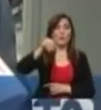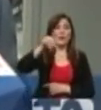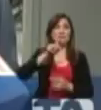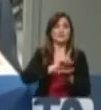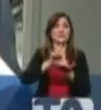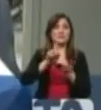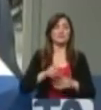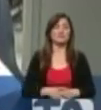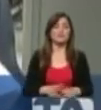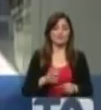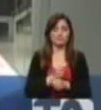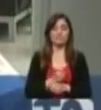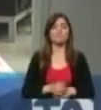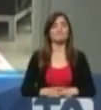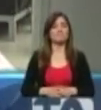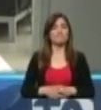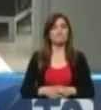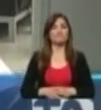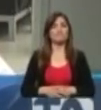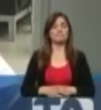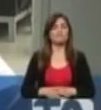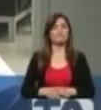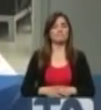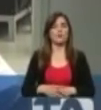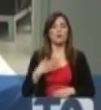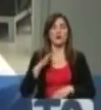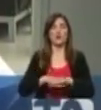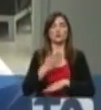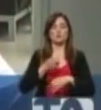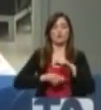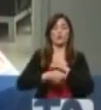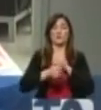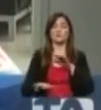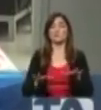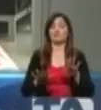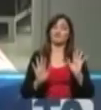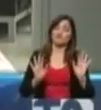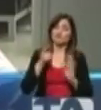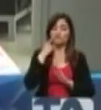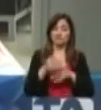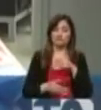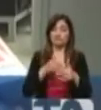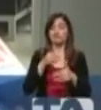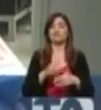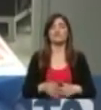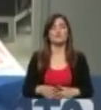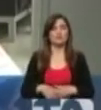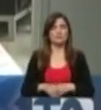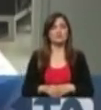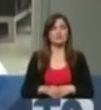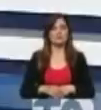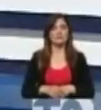próxima semana se pueda realizar la diligencia. Hay una formulación de cargos por un asesinato presunto y que está en etapa de instrucción